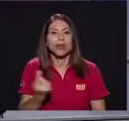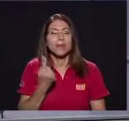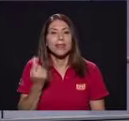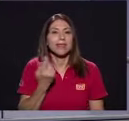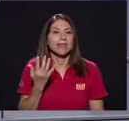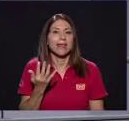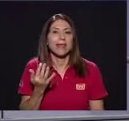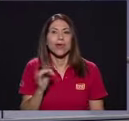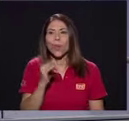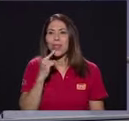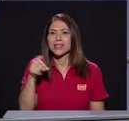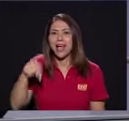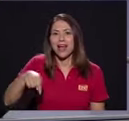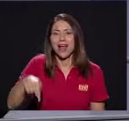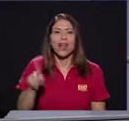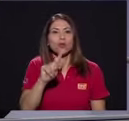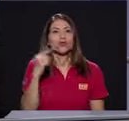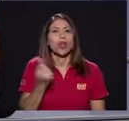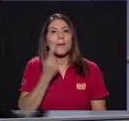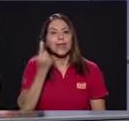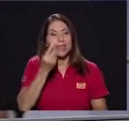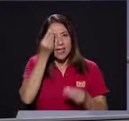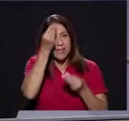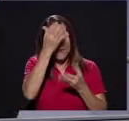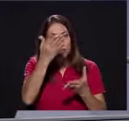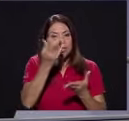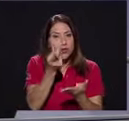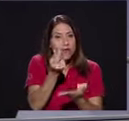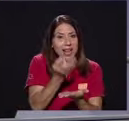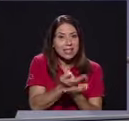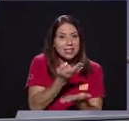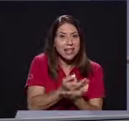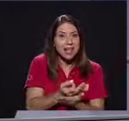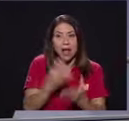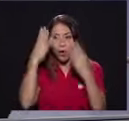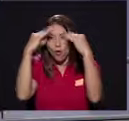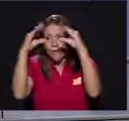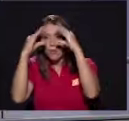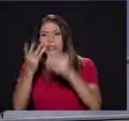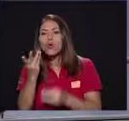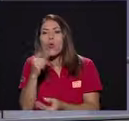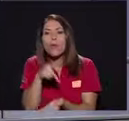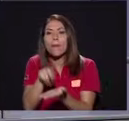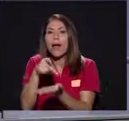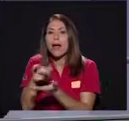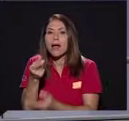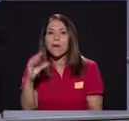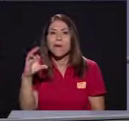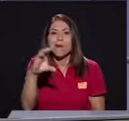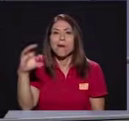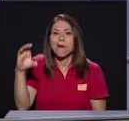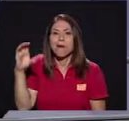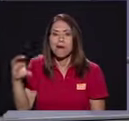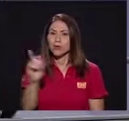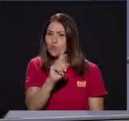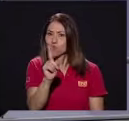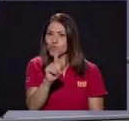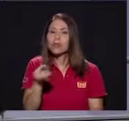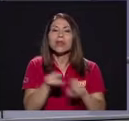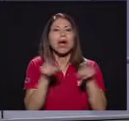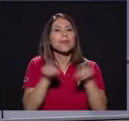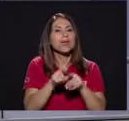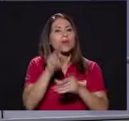decían, como se decía por acá, no solo es información financiera, no es solo es información de la planilla, es además información de los procesos institucionales, a dónde